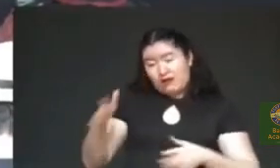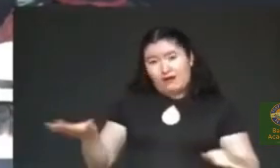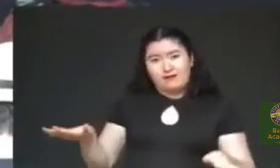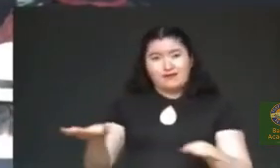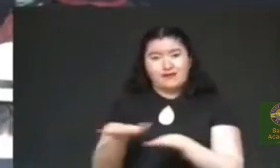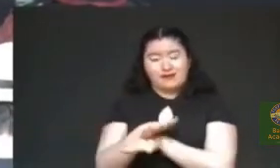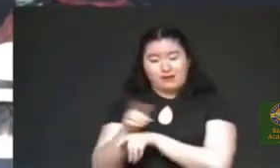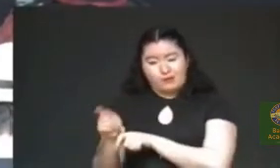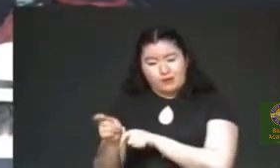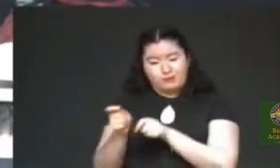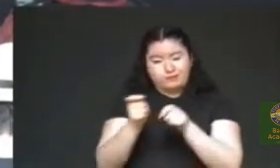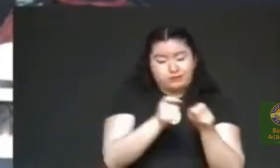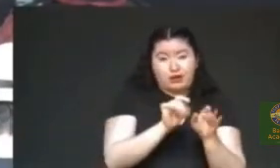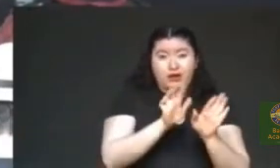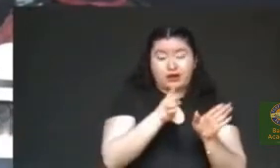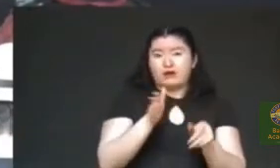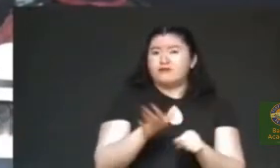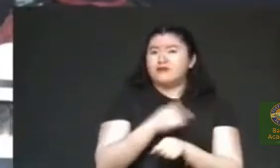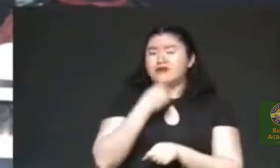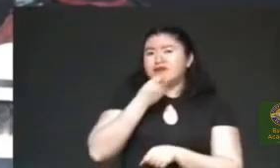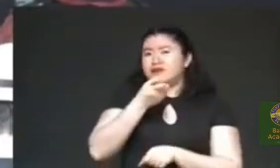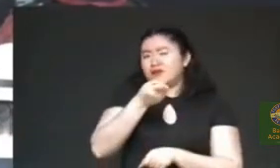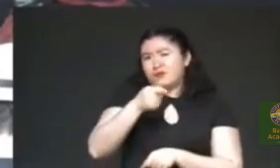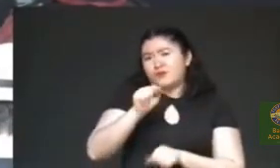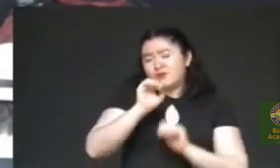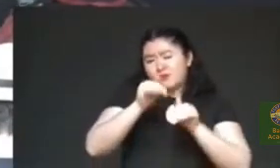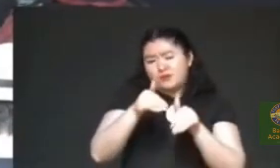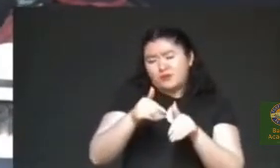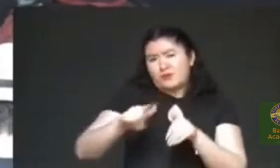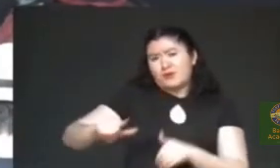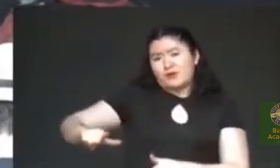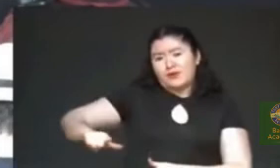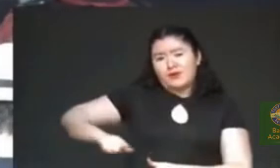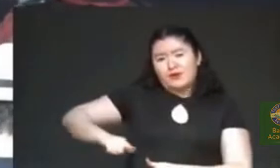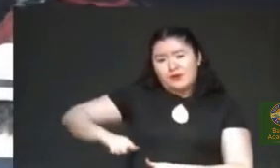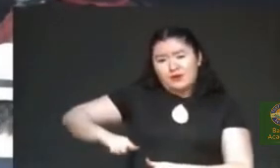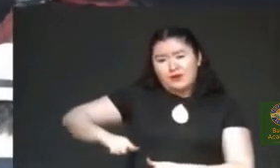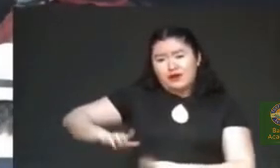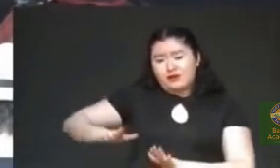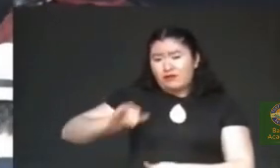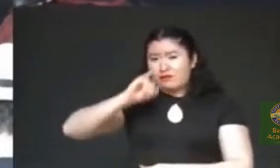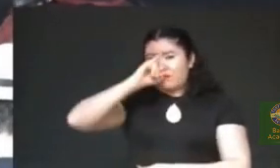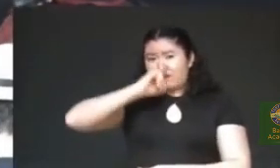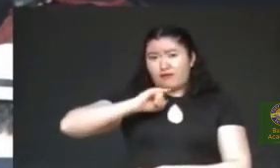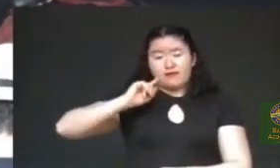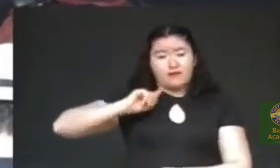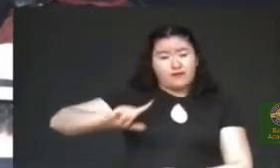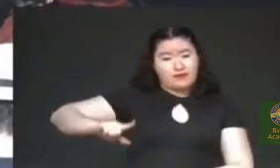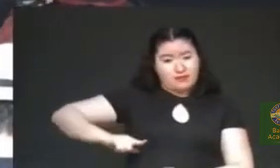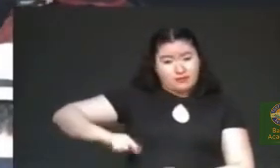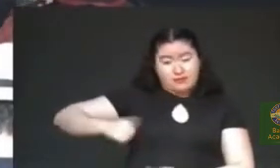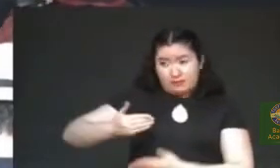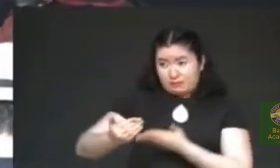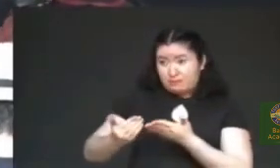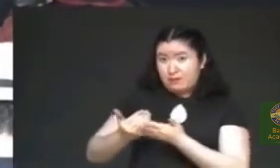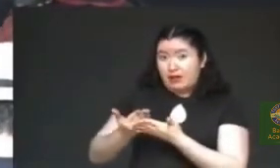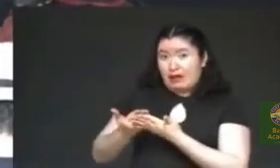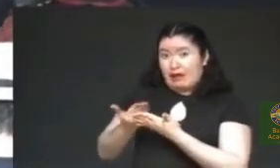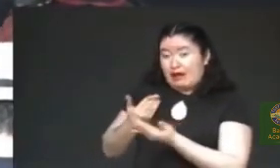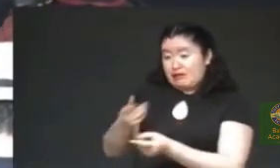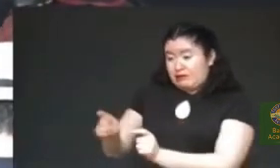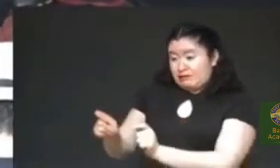al argumentar que cuando usted entró como jefa de gobierno electa, pues pidió igual se acelerara. Si